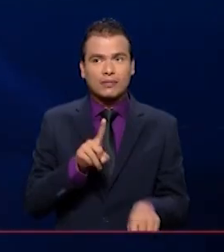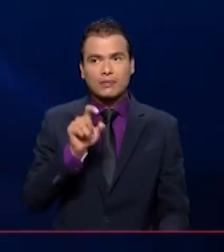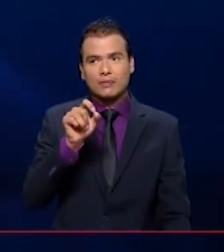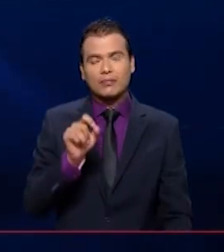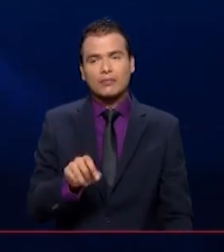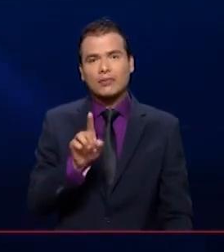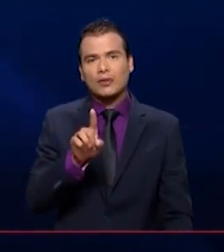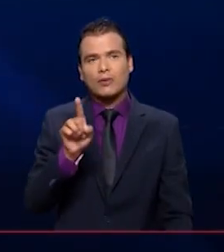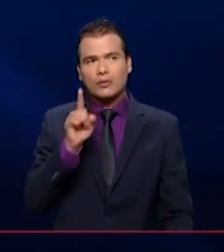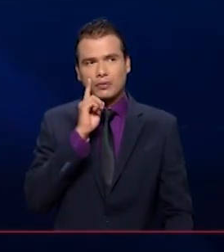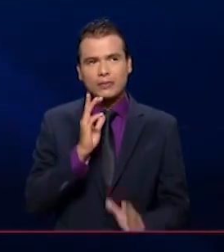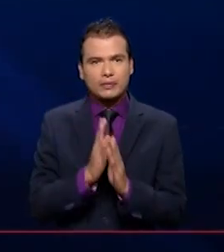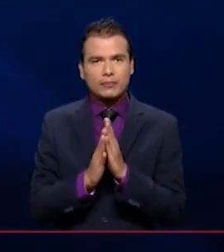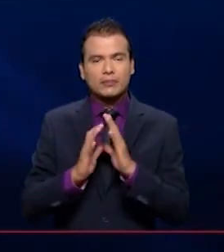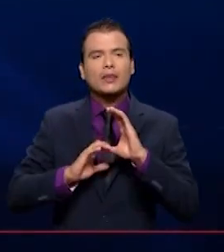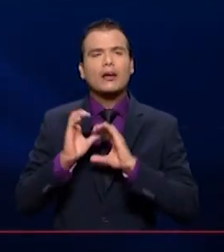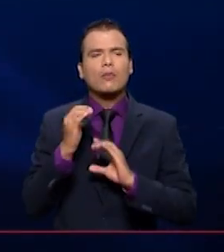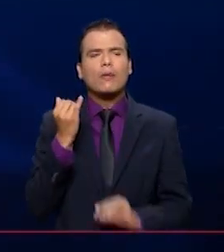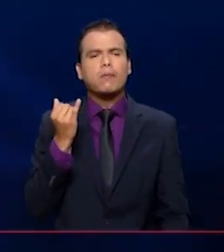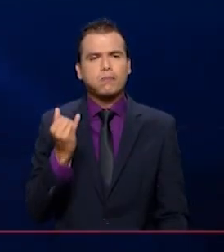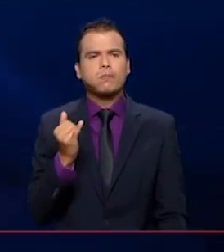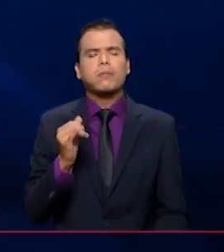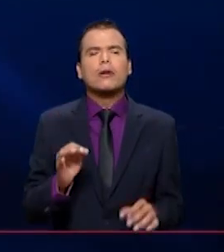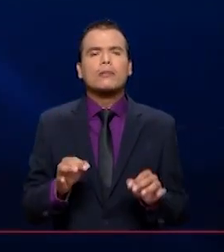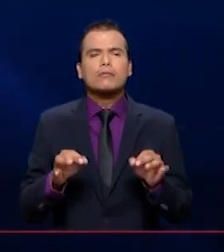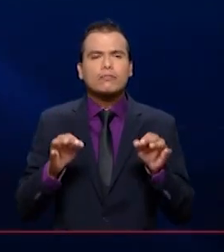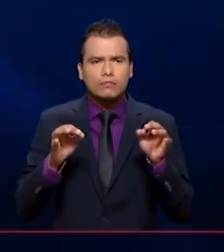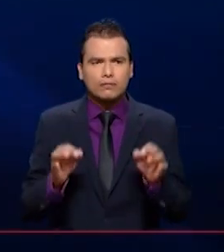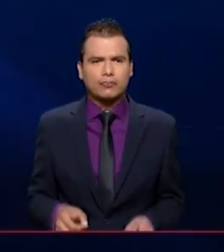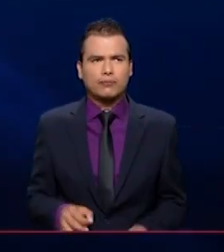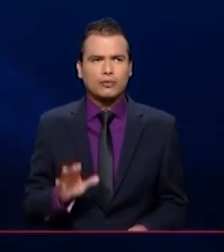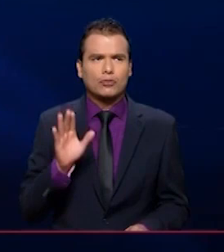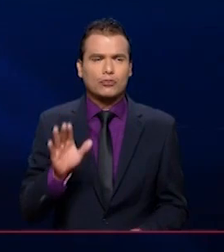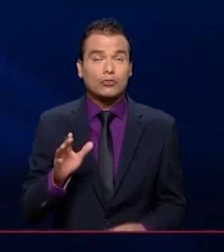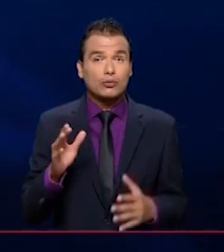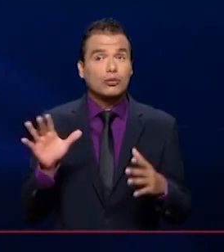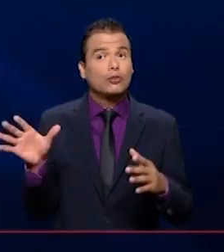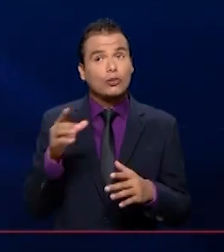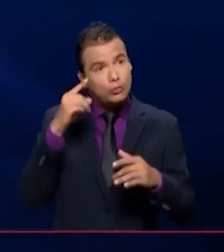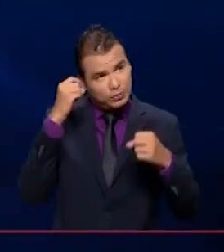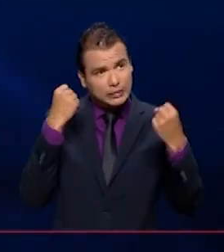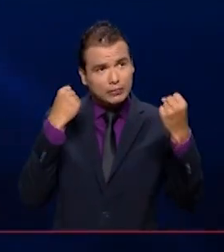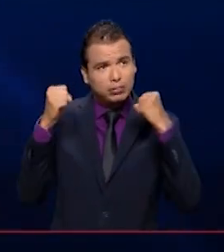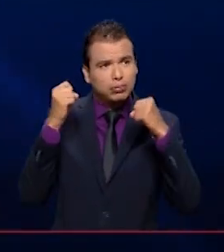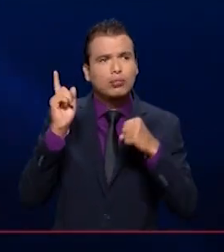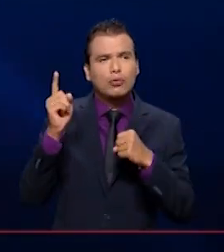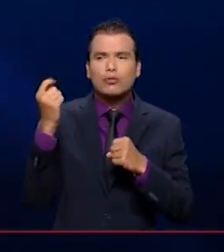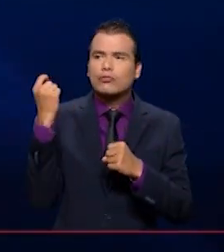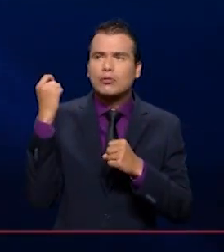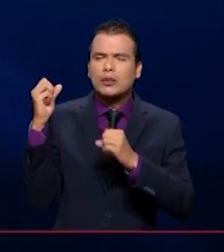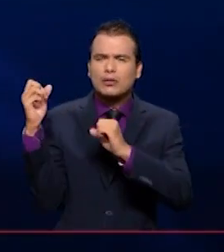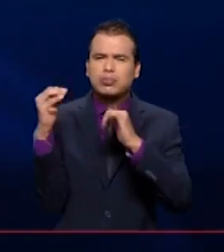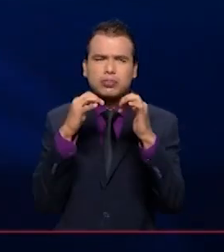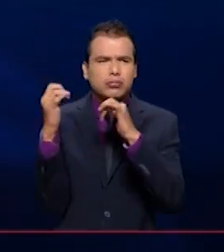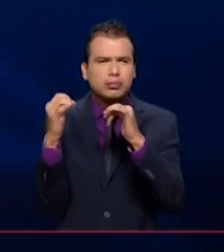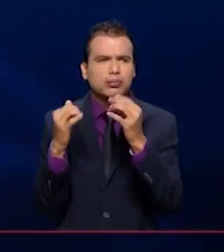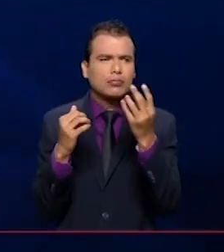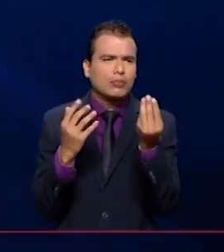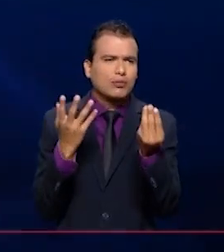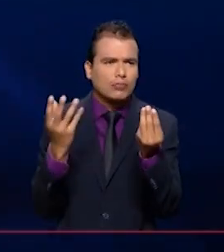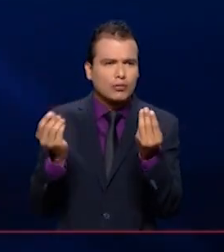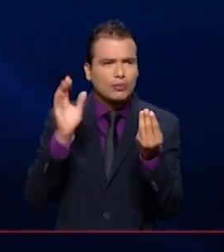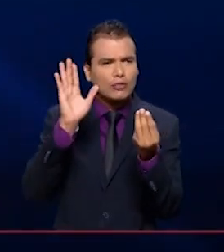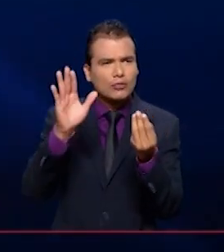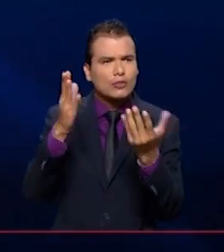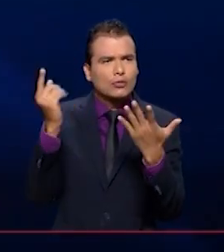Mientras tanto, en el departamento del Cauca se mantiene en alerta luego de los combates registrados en las últimas horas entre grupos armados